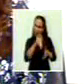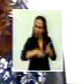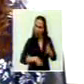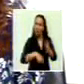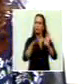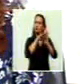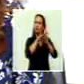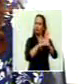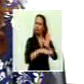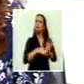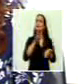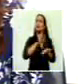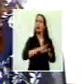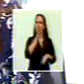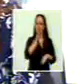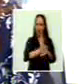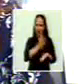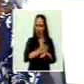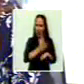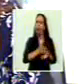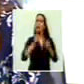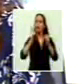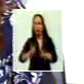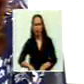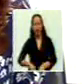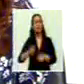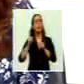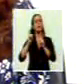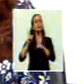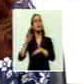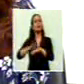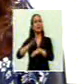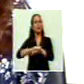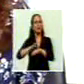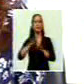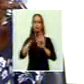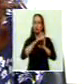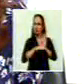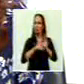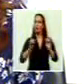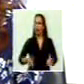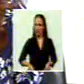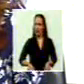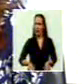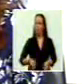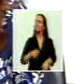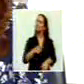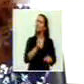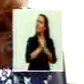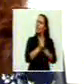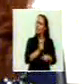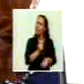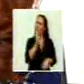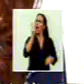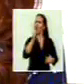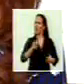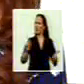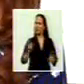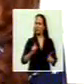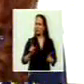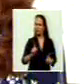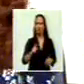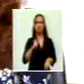pero también de sus responsabilidades. No ha sido una tarea fácil, ha sido una tarea que ha demandado entre